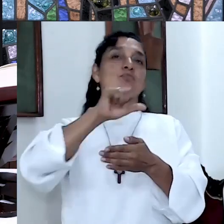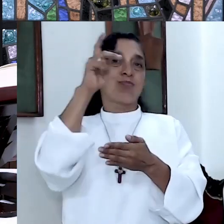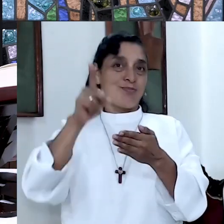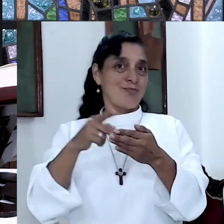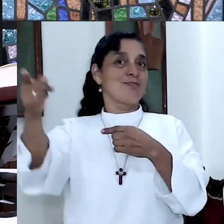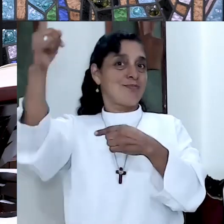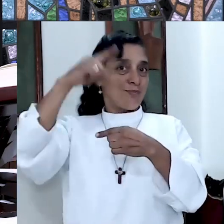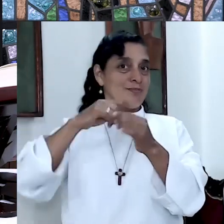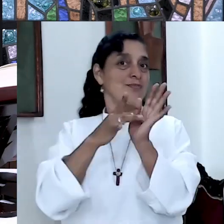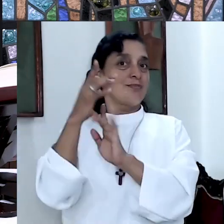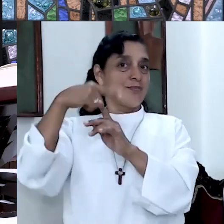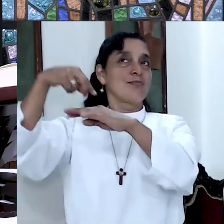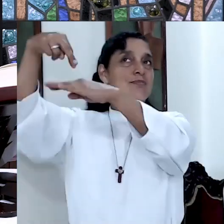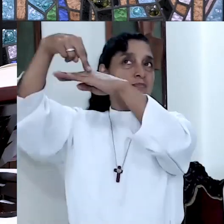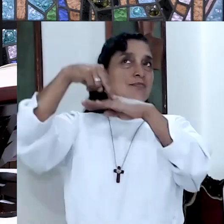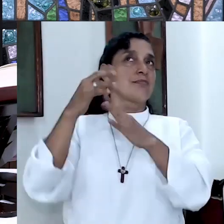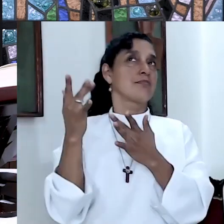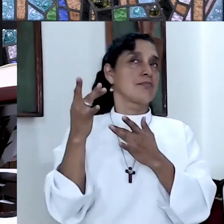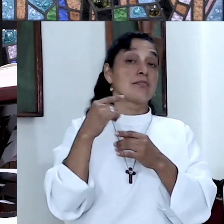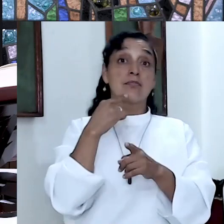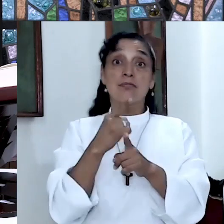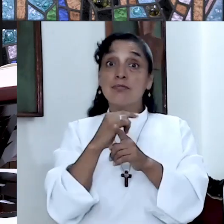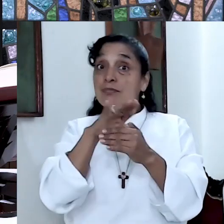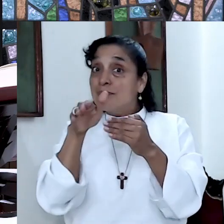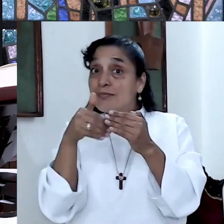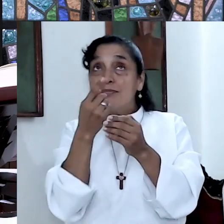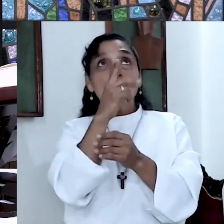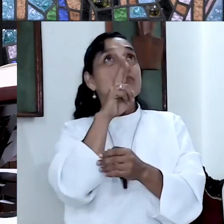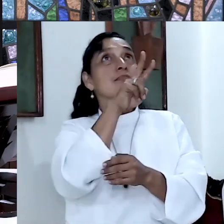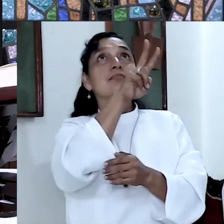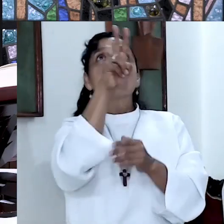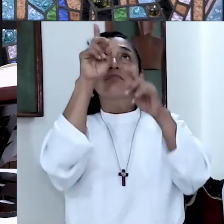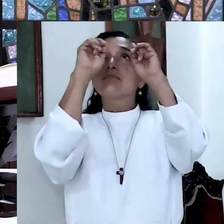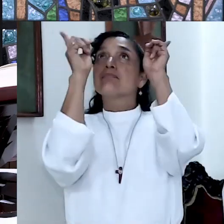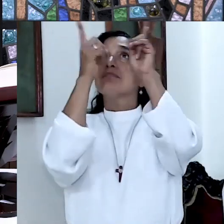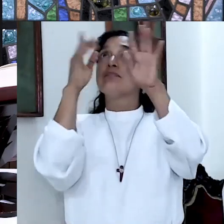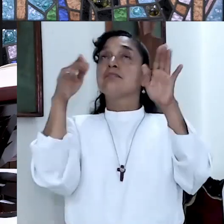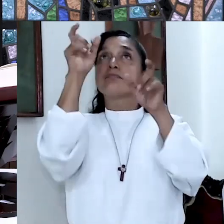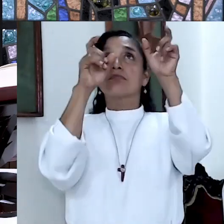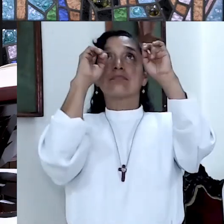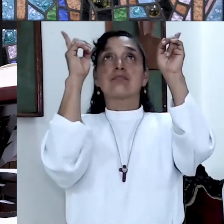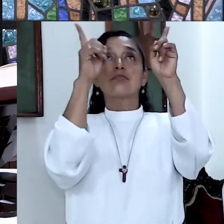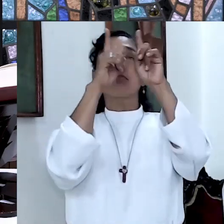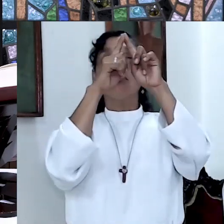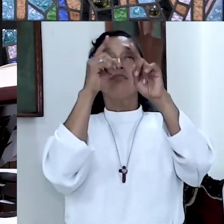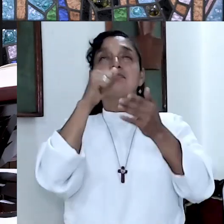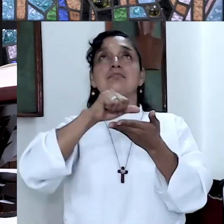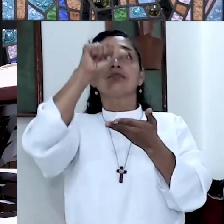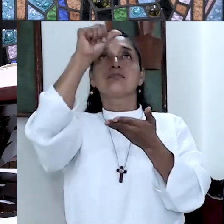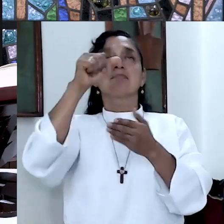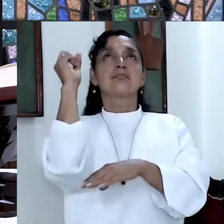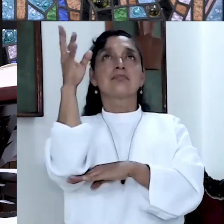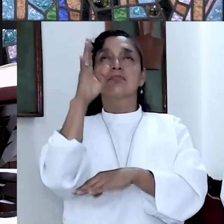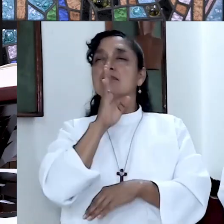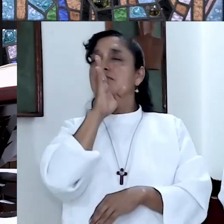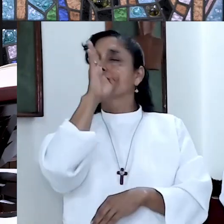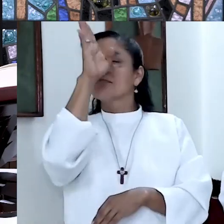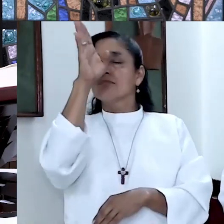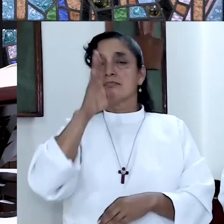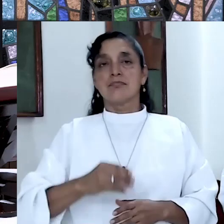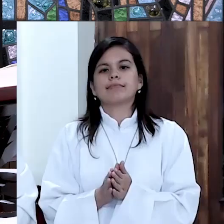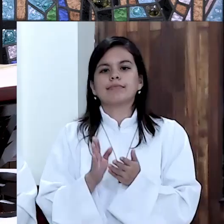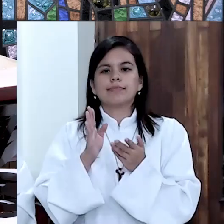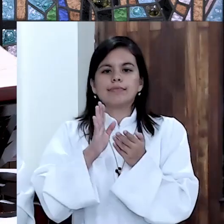venida gloriosa. Por eso con todos los ángeles y los santos te alabamos proclamando sin cesar.